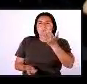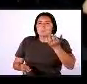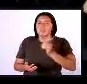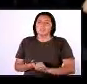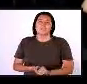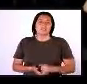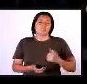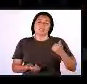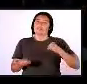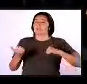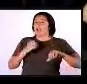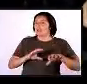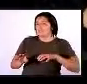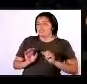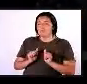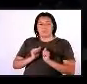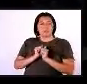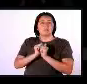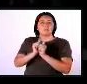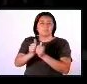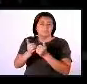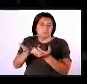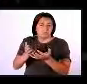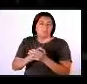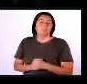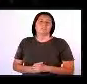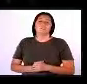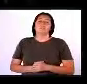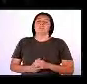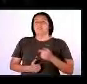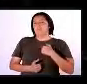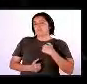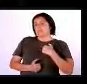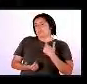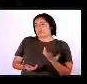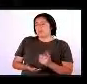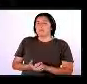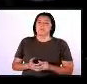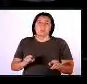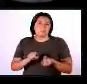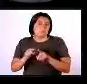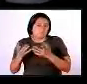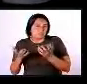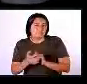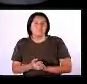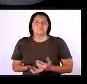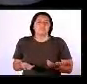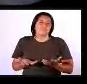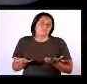simplemente los artistas serán quienes acompañen, ¿no? Quien les habla será también